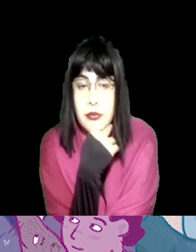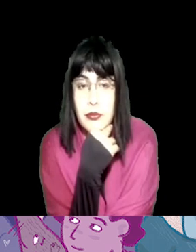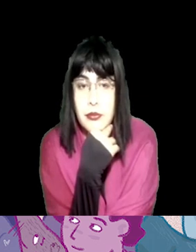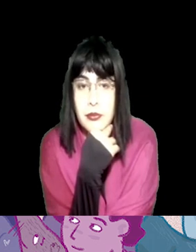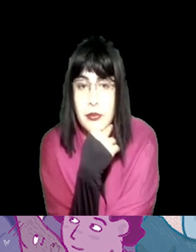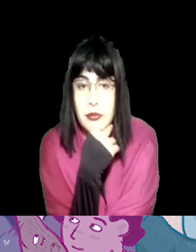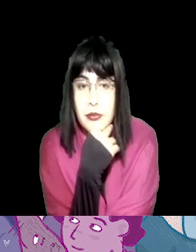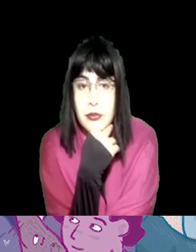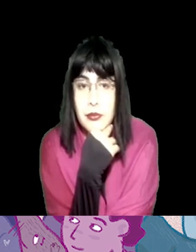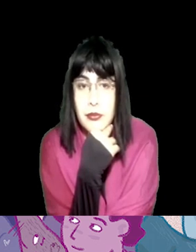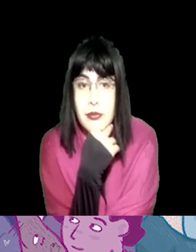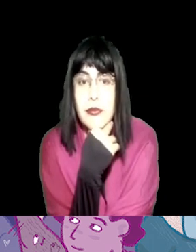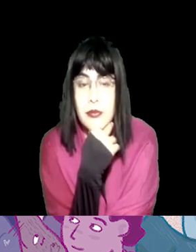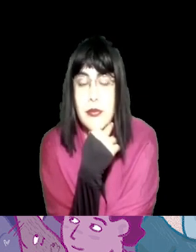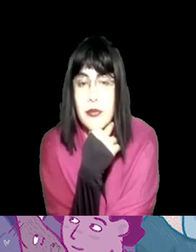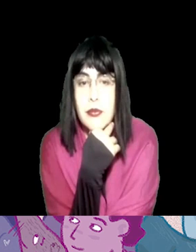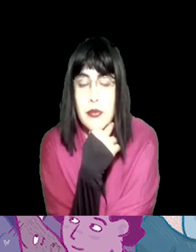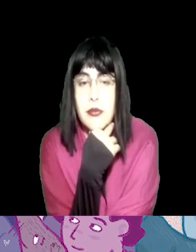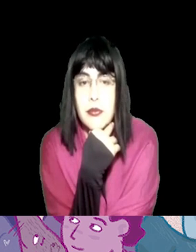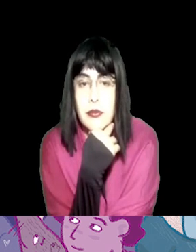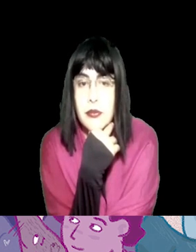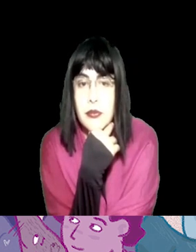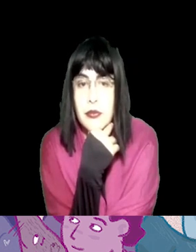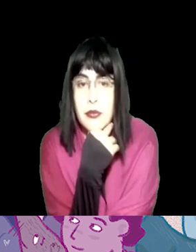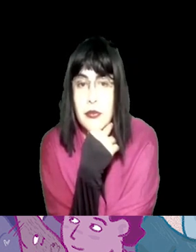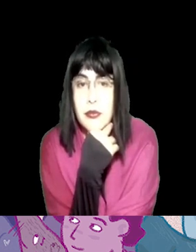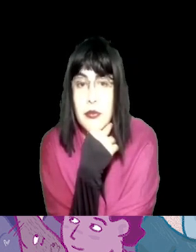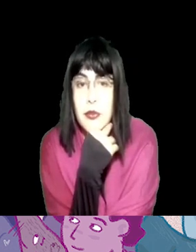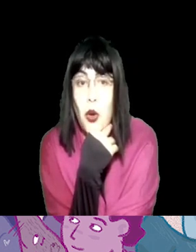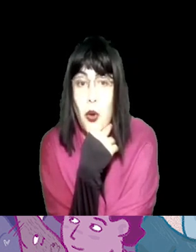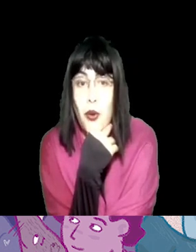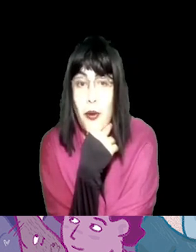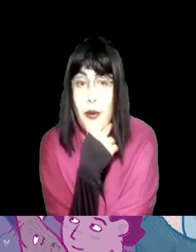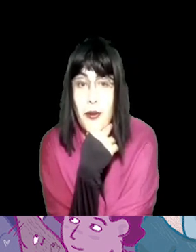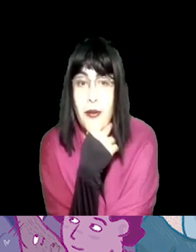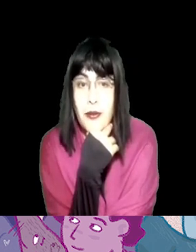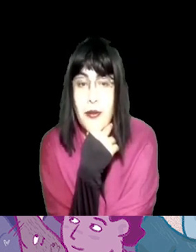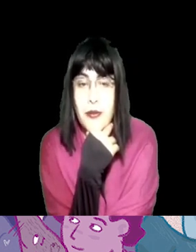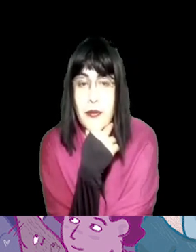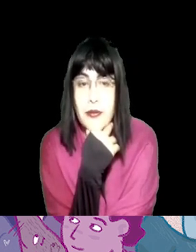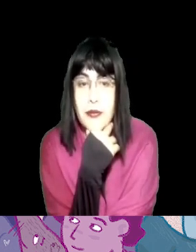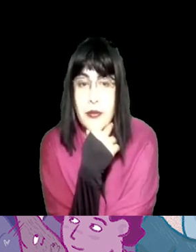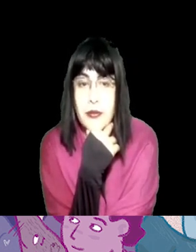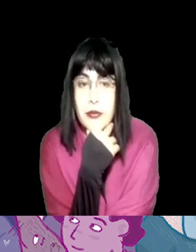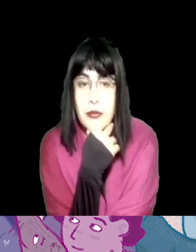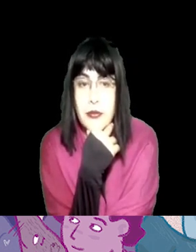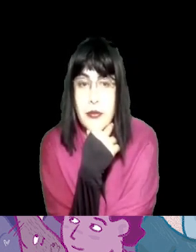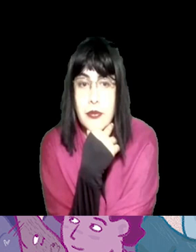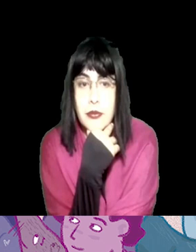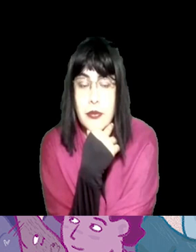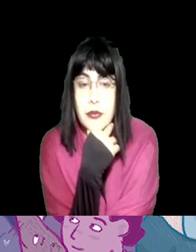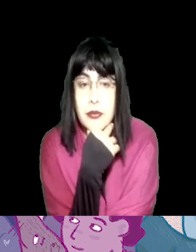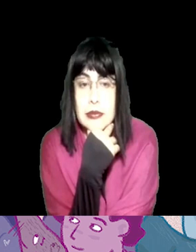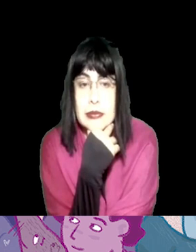de consejería de par, atención psicológica, y más de 3.000 solicitudes online de correo electrónico preguntándonos